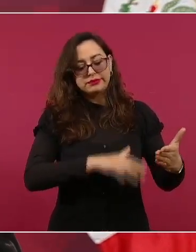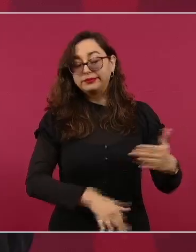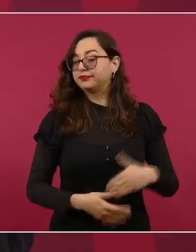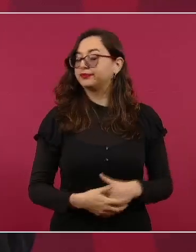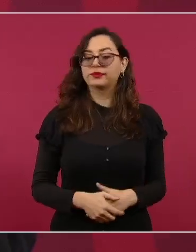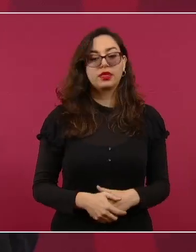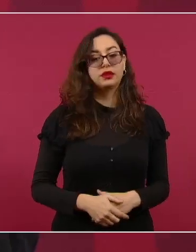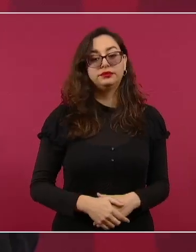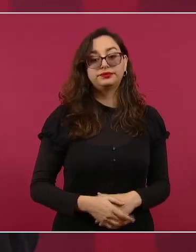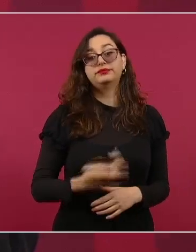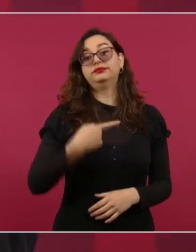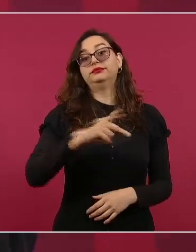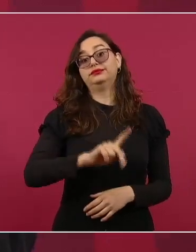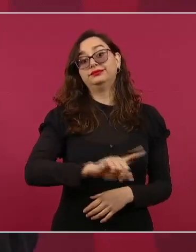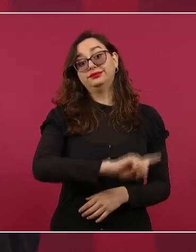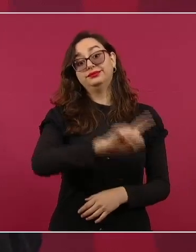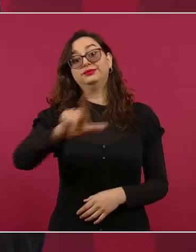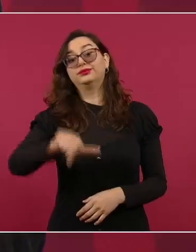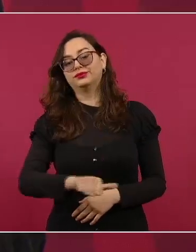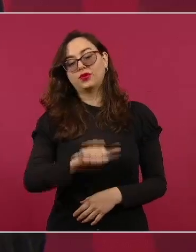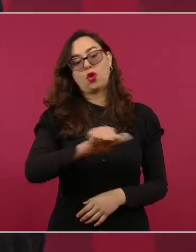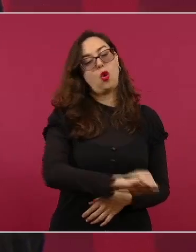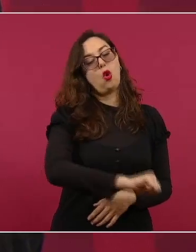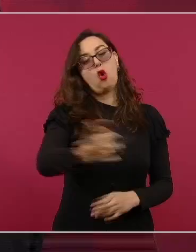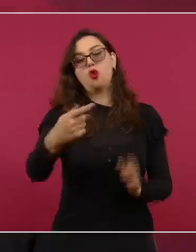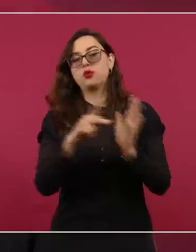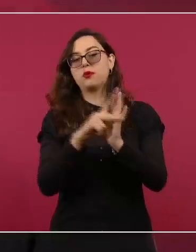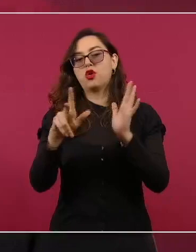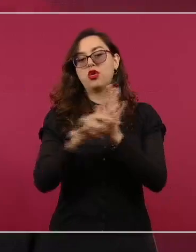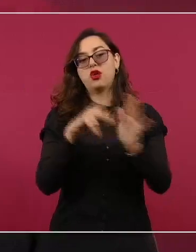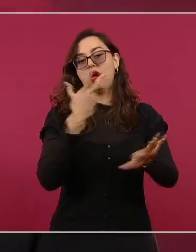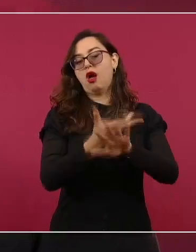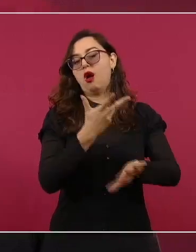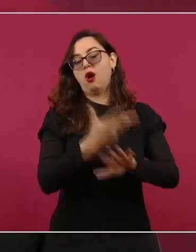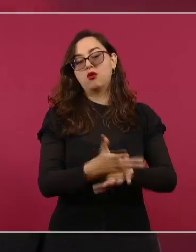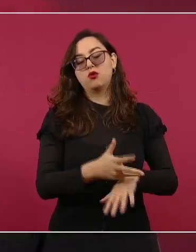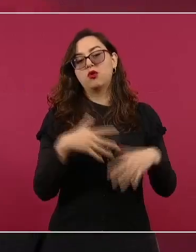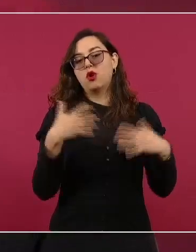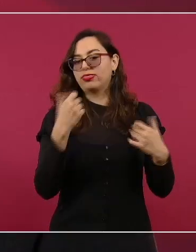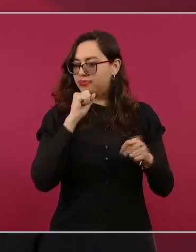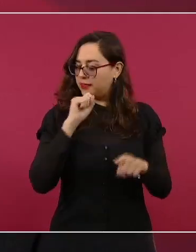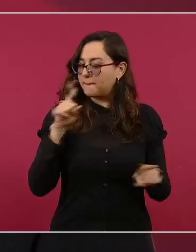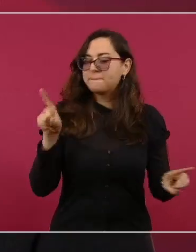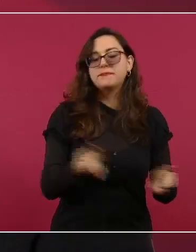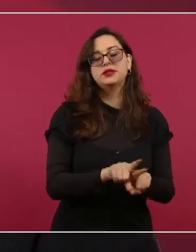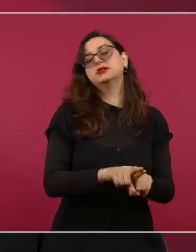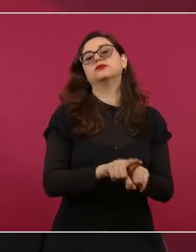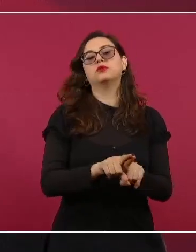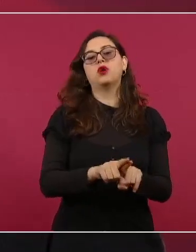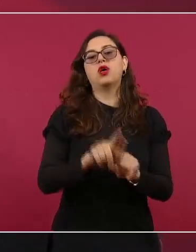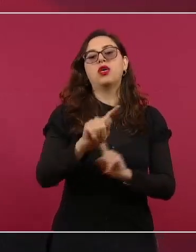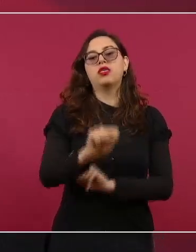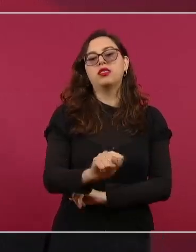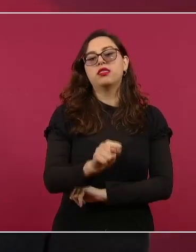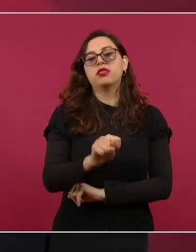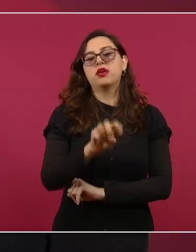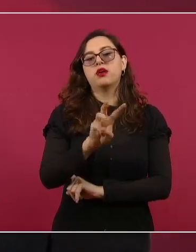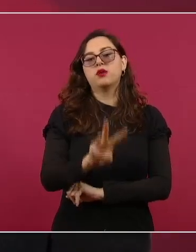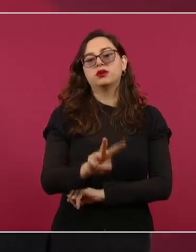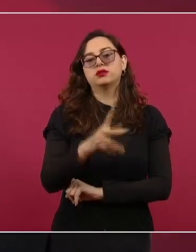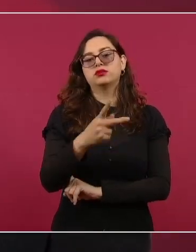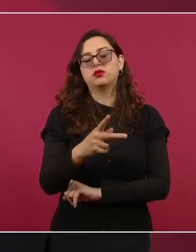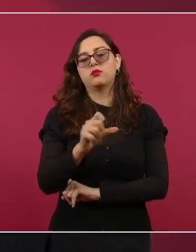el Washington Post, otro reportaje lleno de